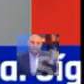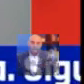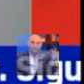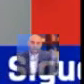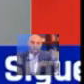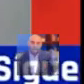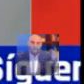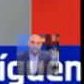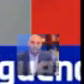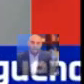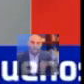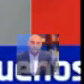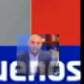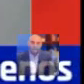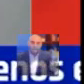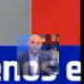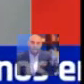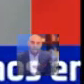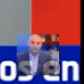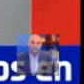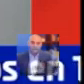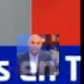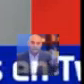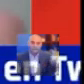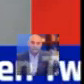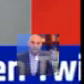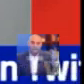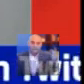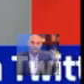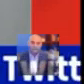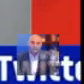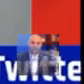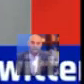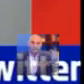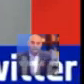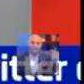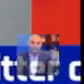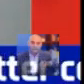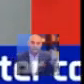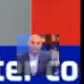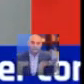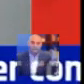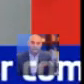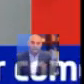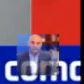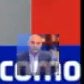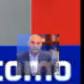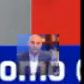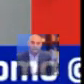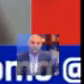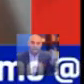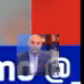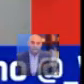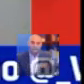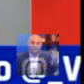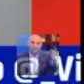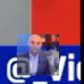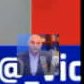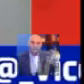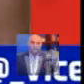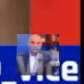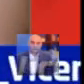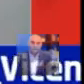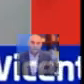la primera mitad del siglo XIX y constituyeron un proceso histórico que hizo palidecer